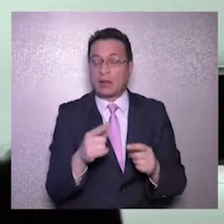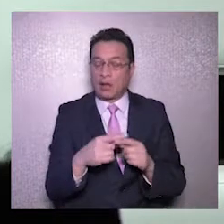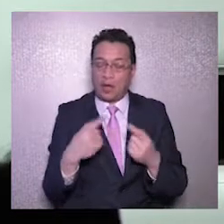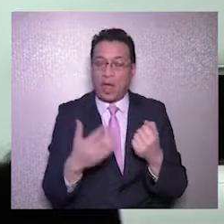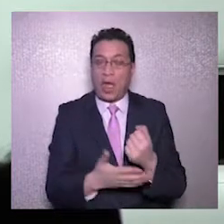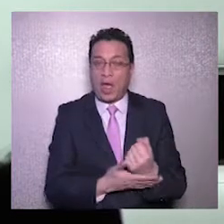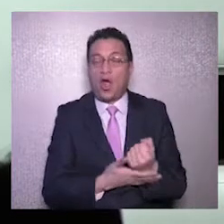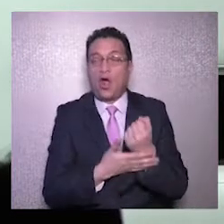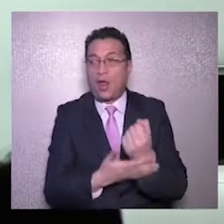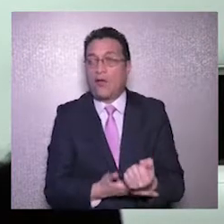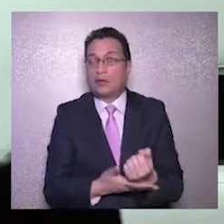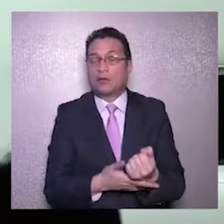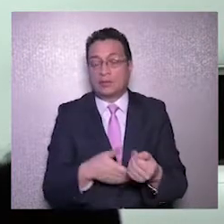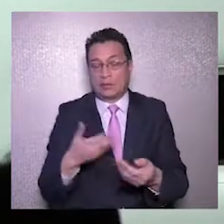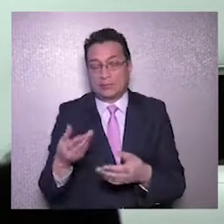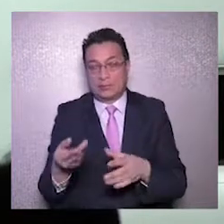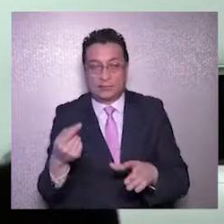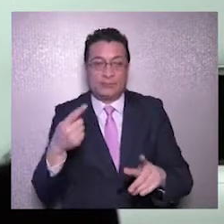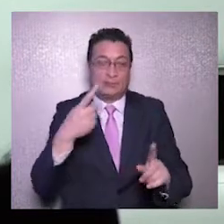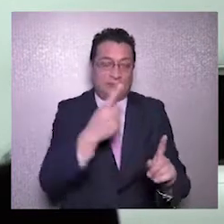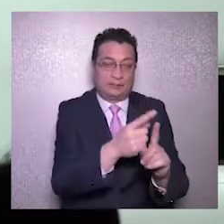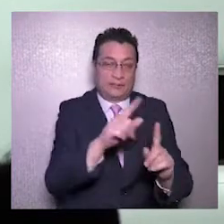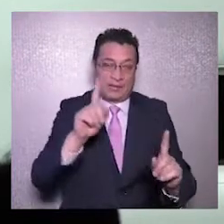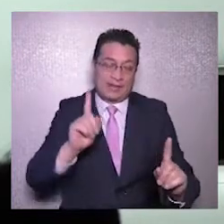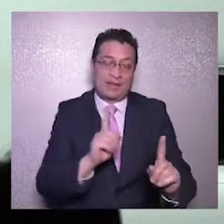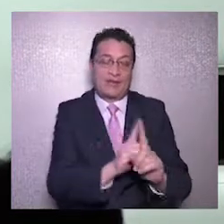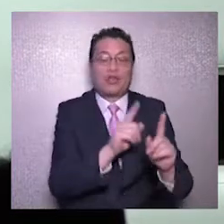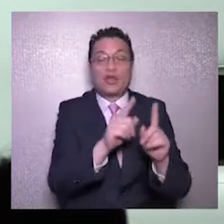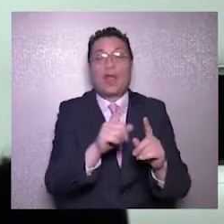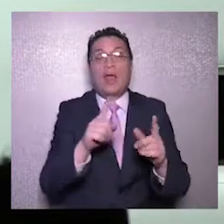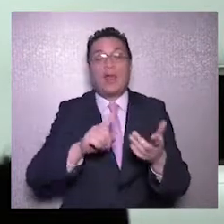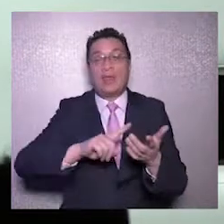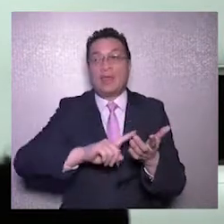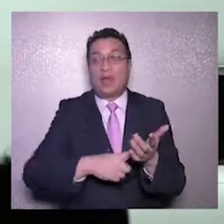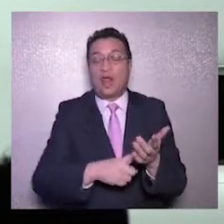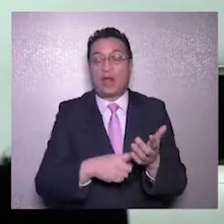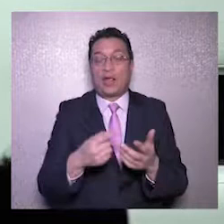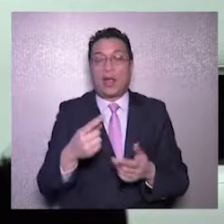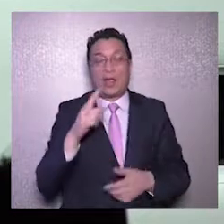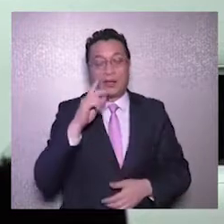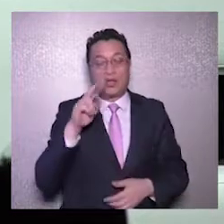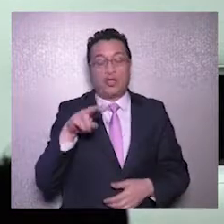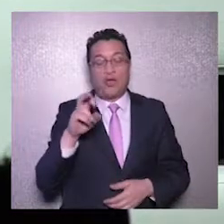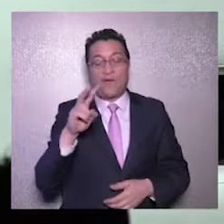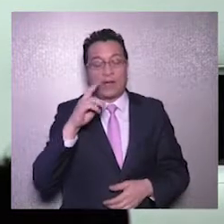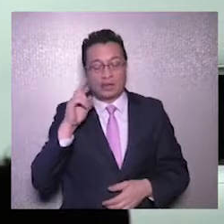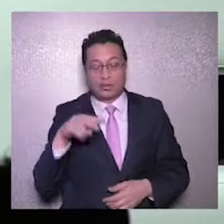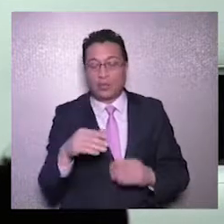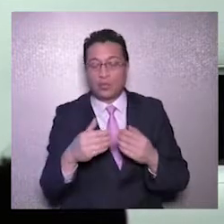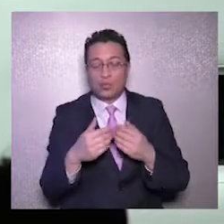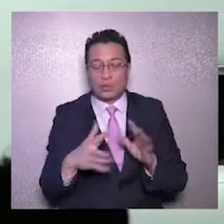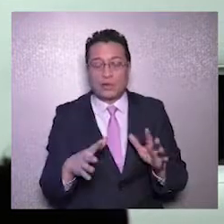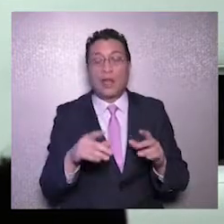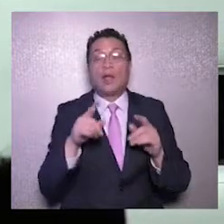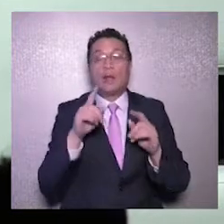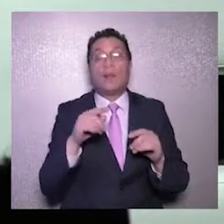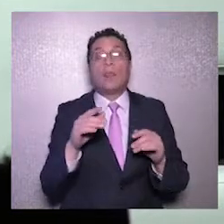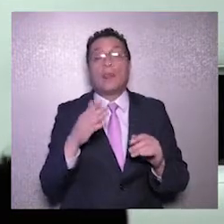colaboración, la intervención de las tecnologías y de la innovación, cualquiera que sea. Incluso si uno